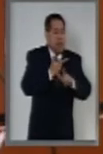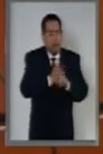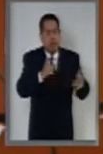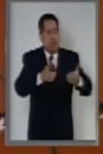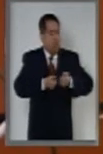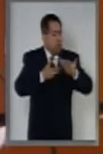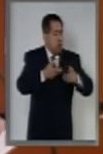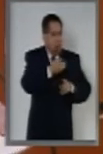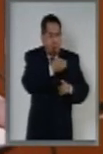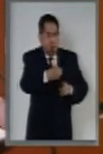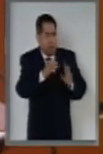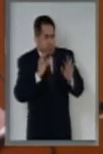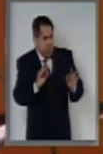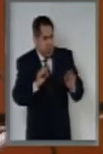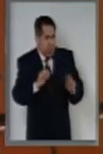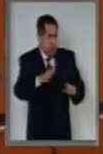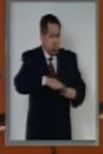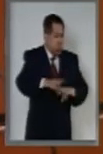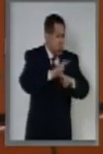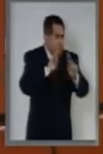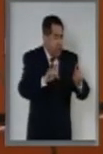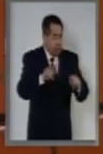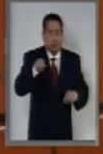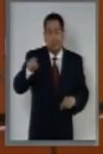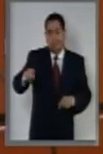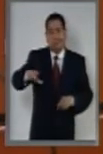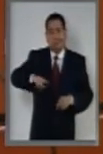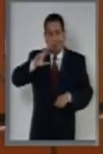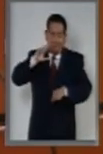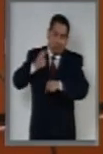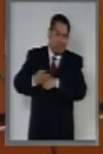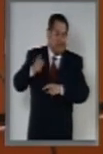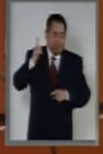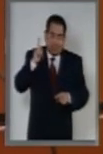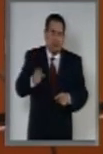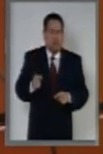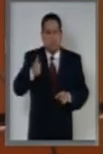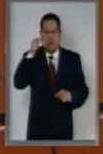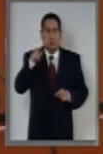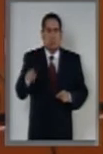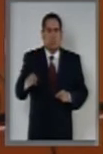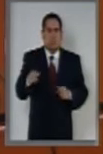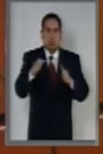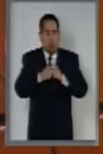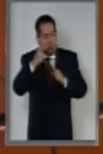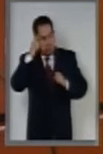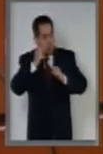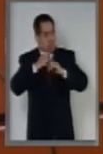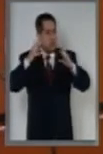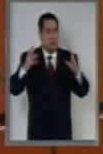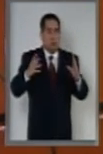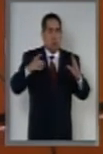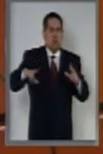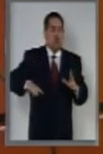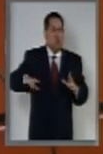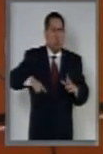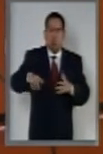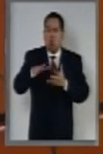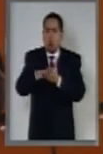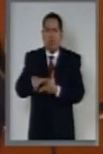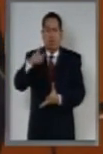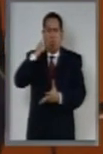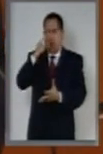el orden y la paz pública. Y esto se corresponde con una visión de un Estado